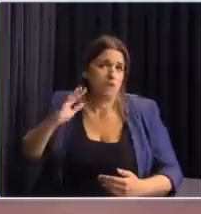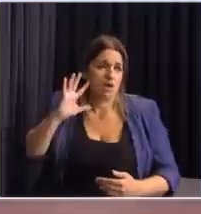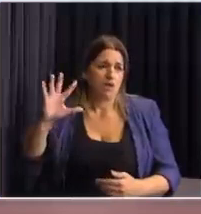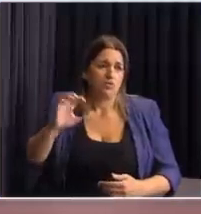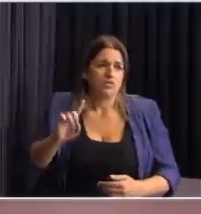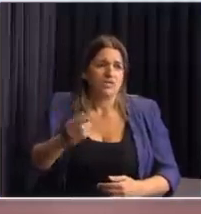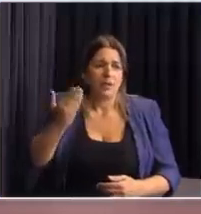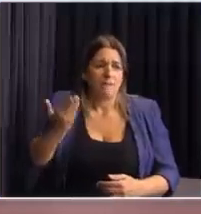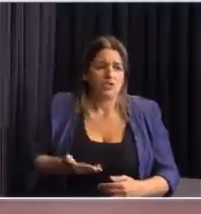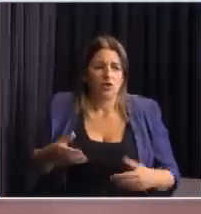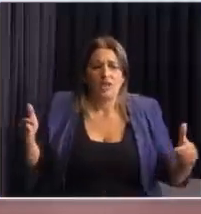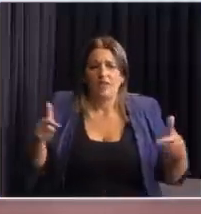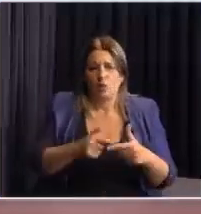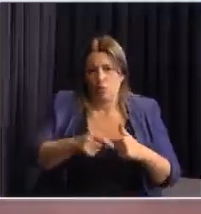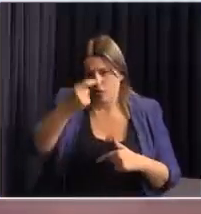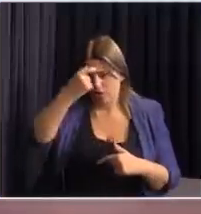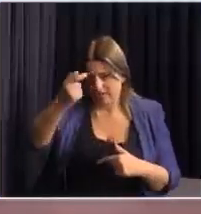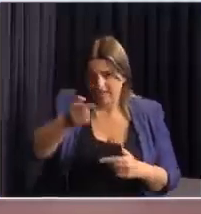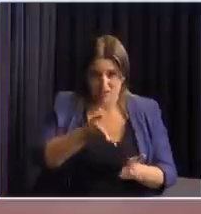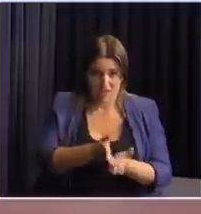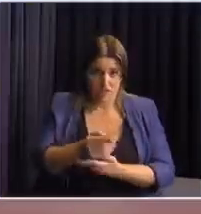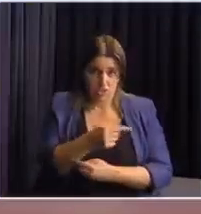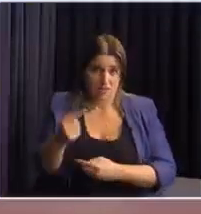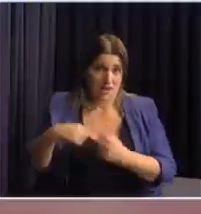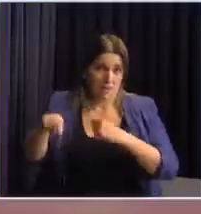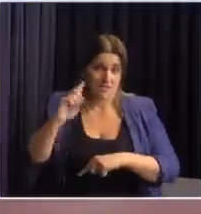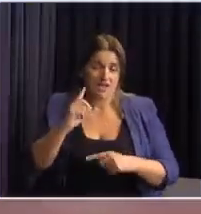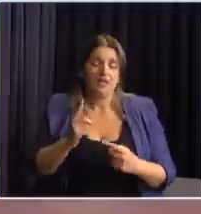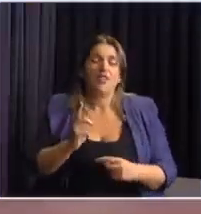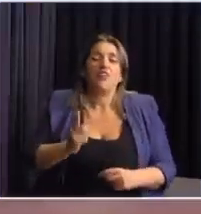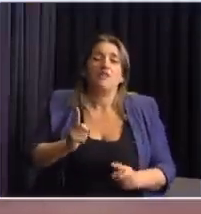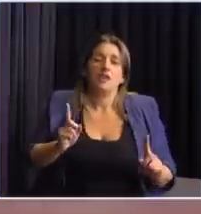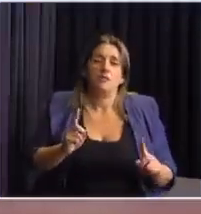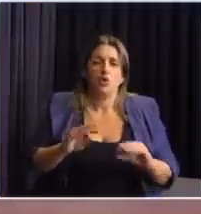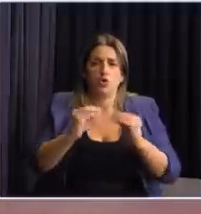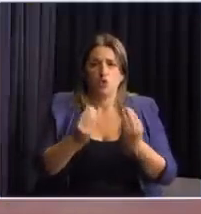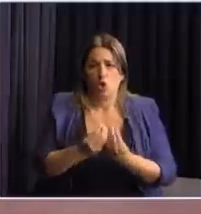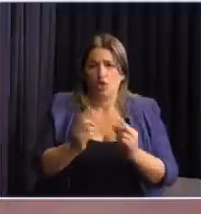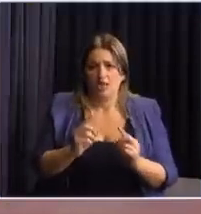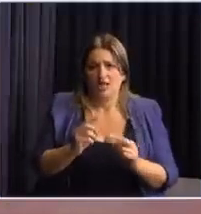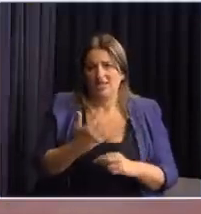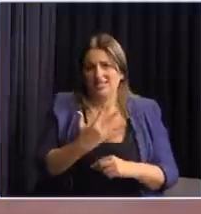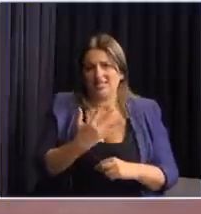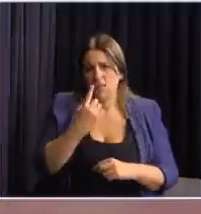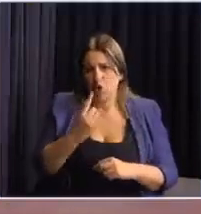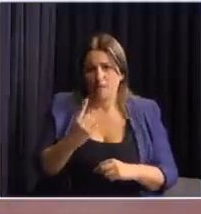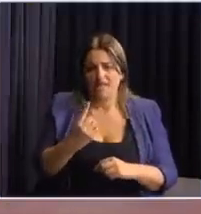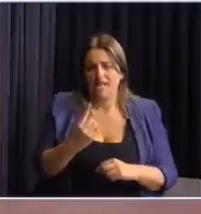una persona del GACH decir que la semana pasada deberíamos haber estado, si seguía la proyección, en 5.000